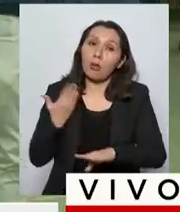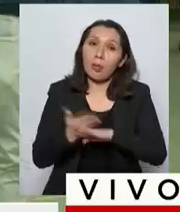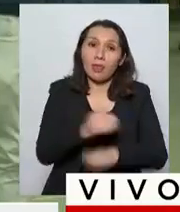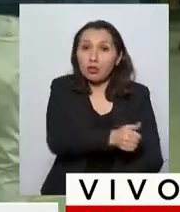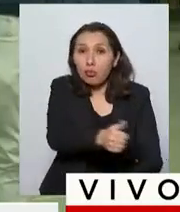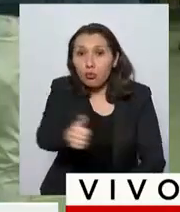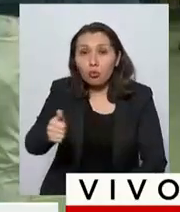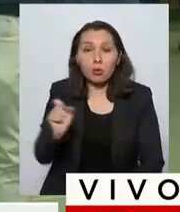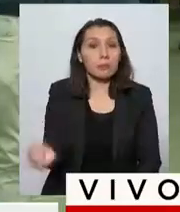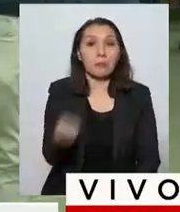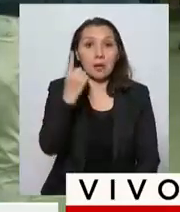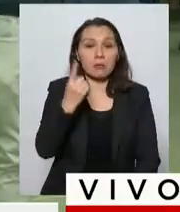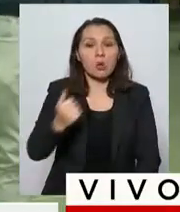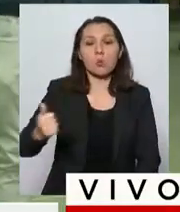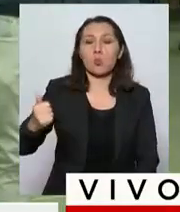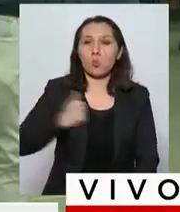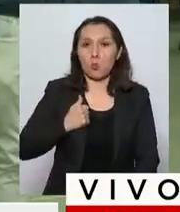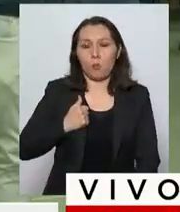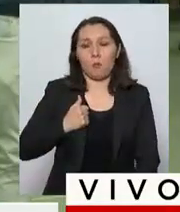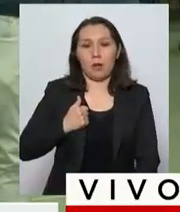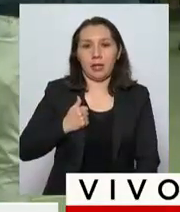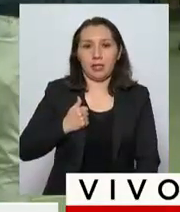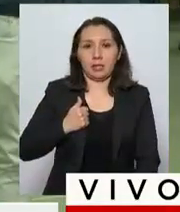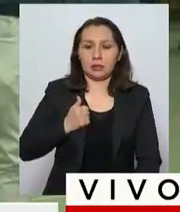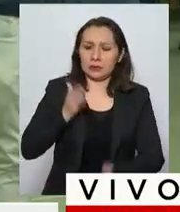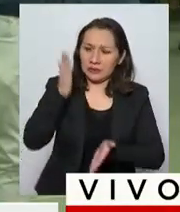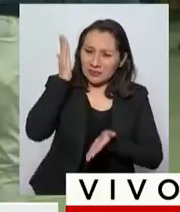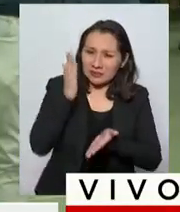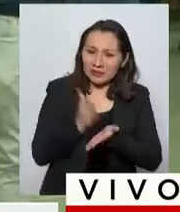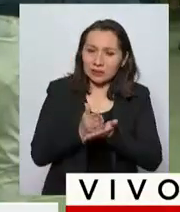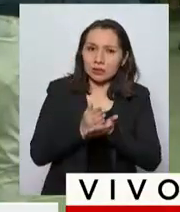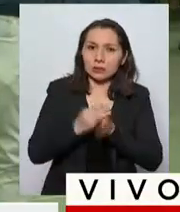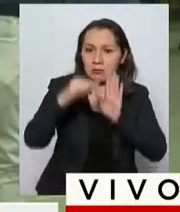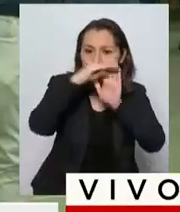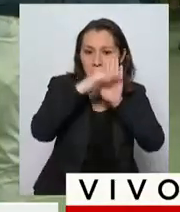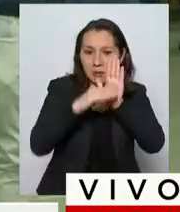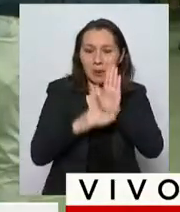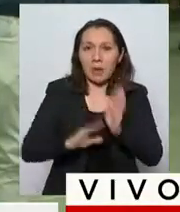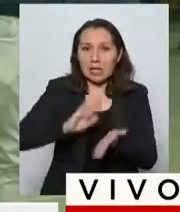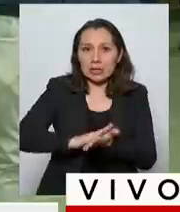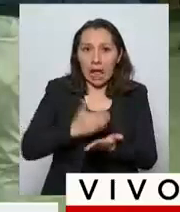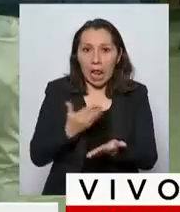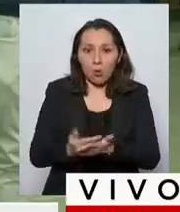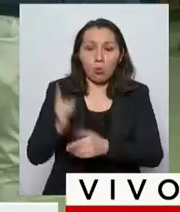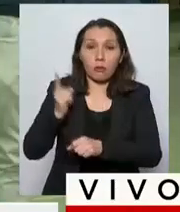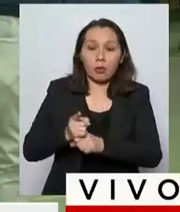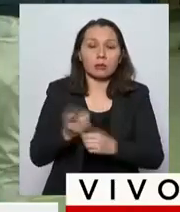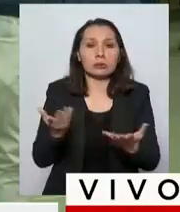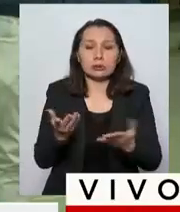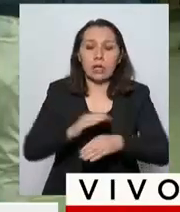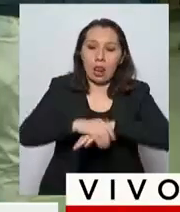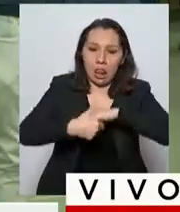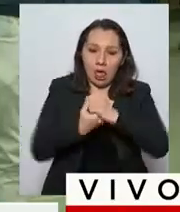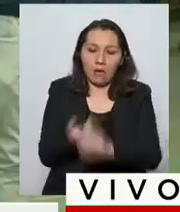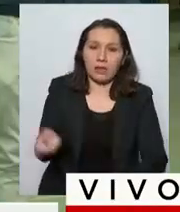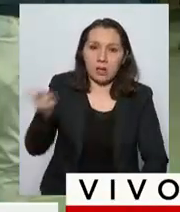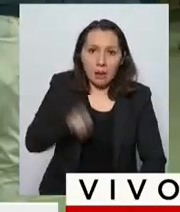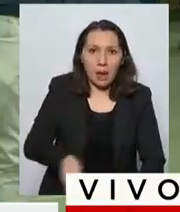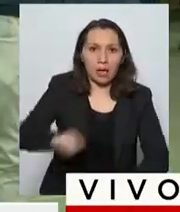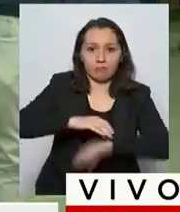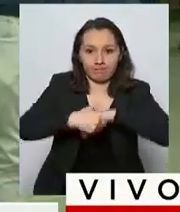todos, primero, que cumplamos rigurosamente con las medidas sanitarias, lavarse las manos con